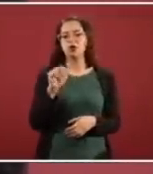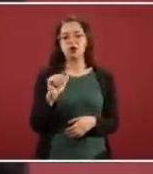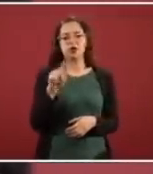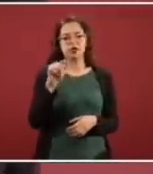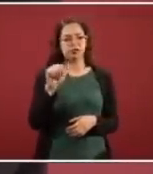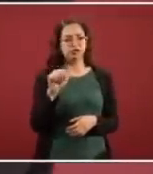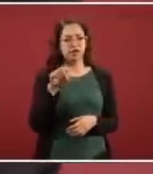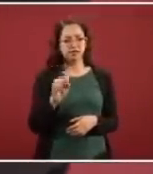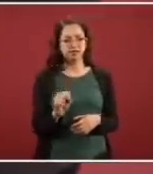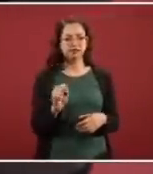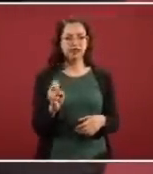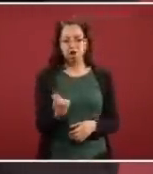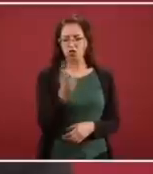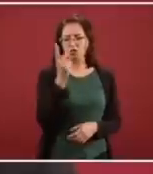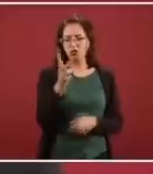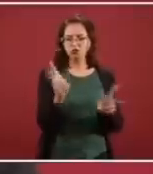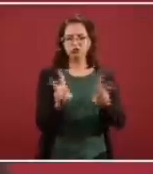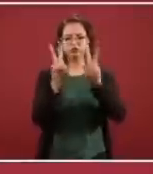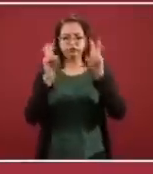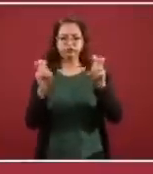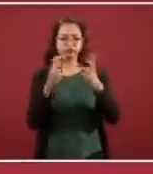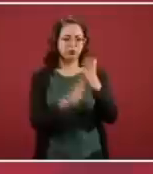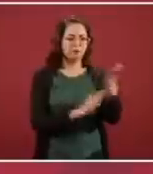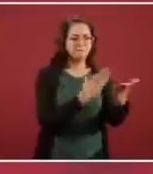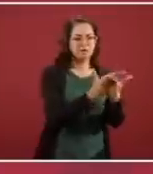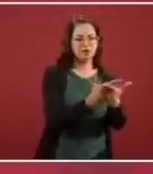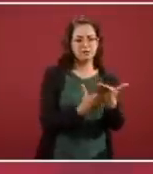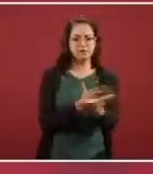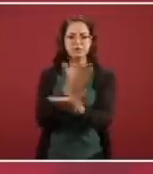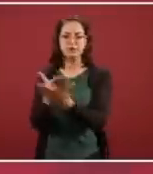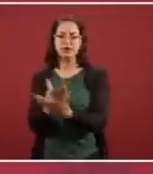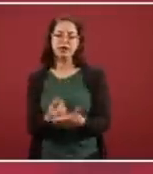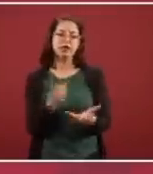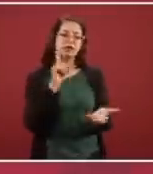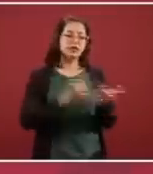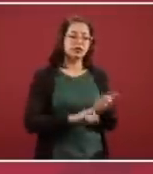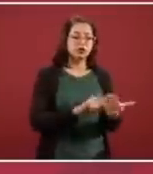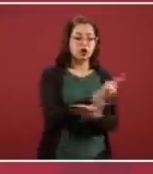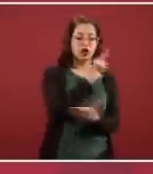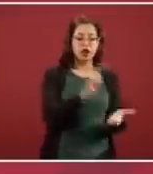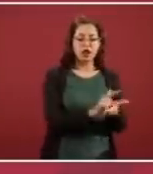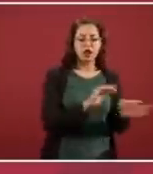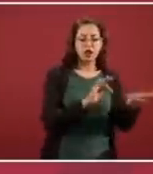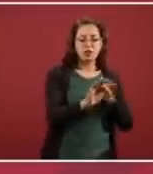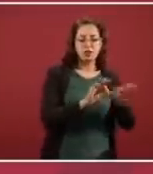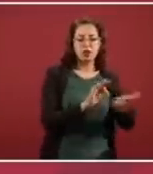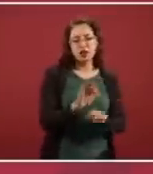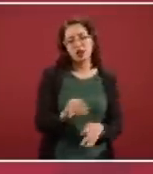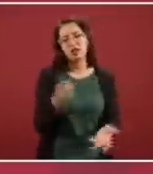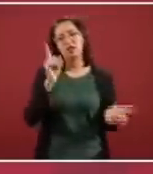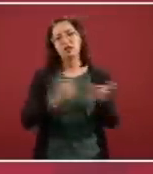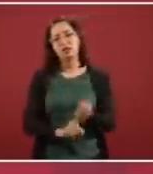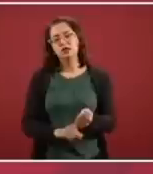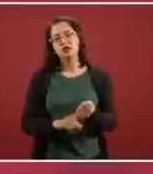plantearon esos dos temas, la cuestión laboral y el medio ambiente.